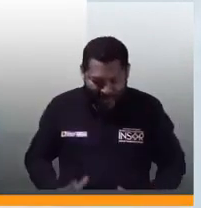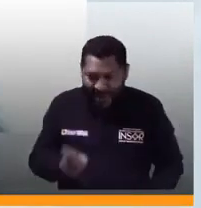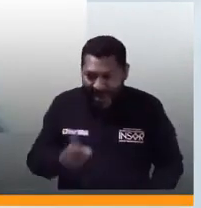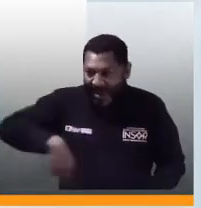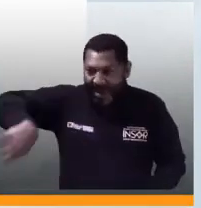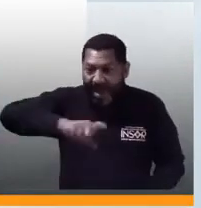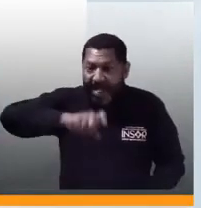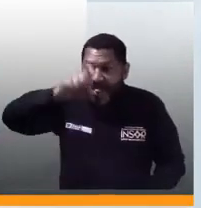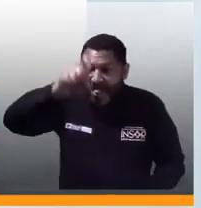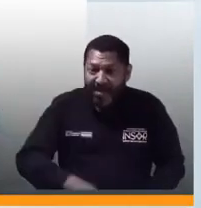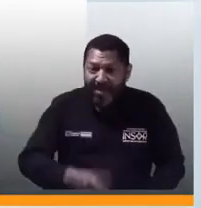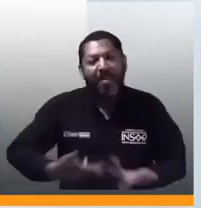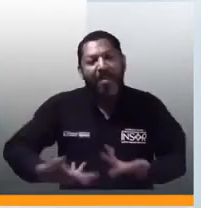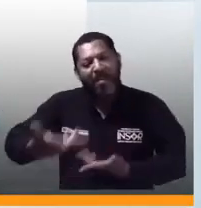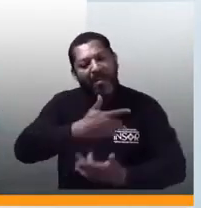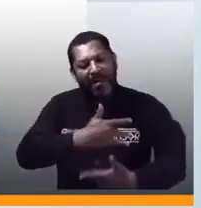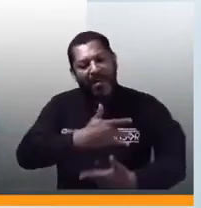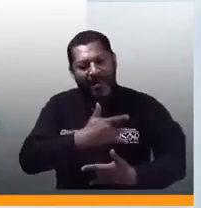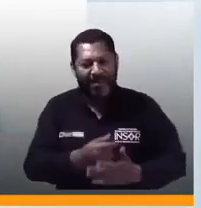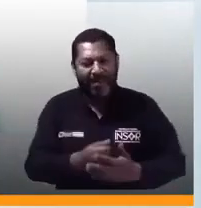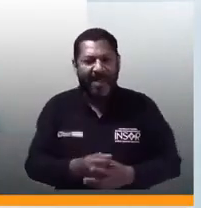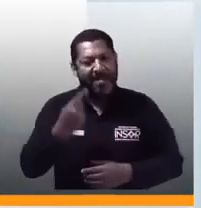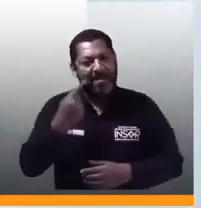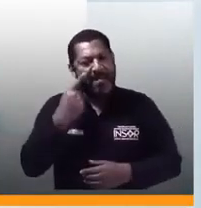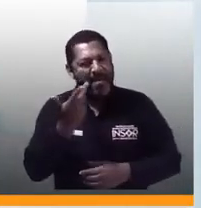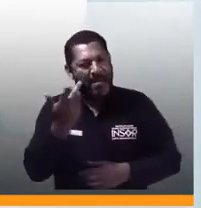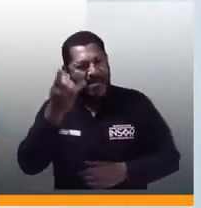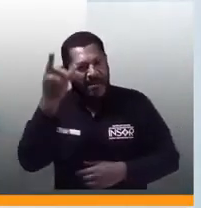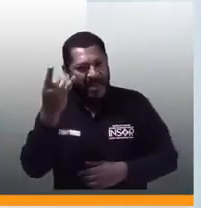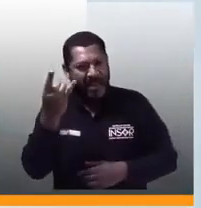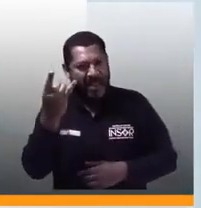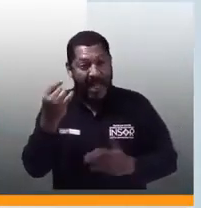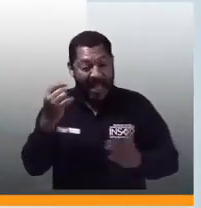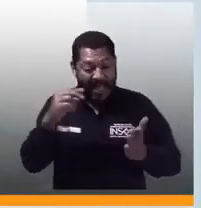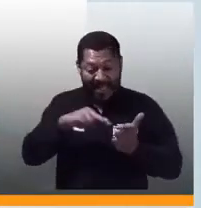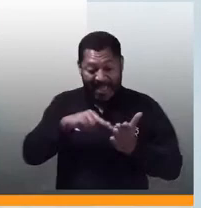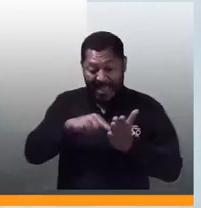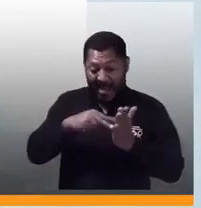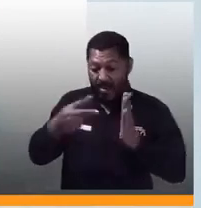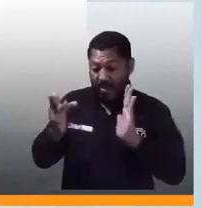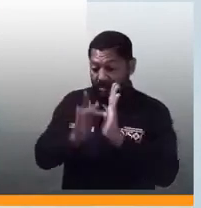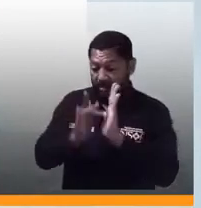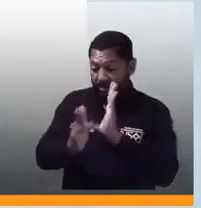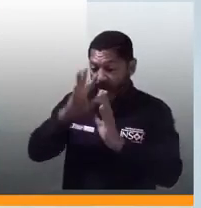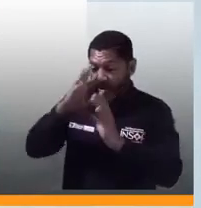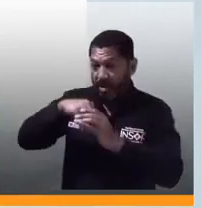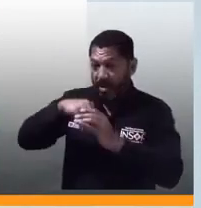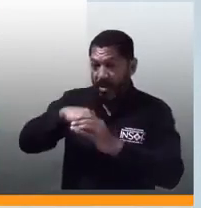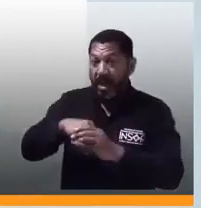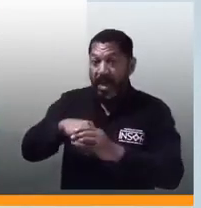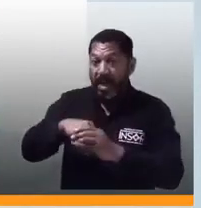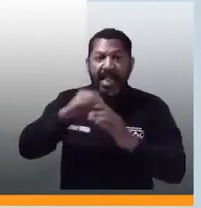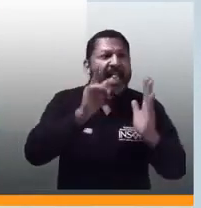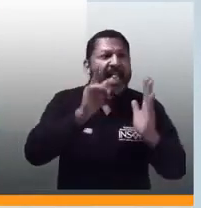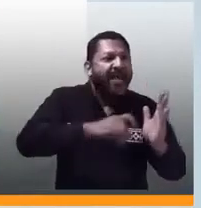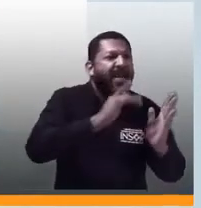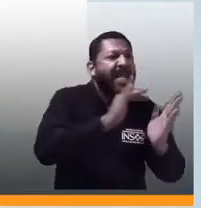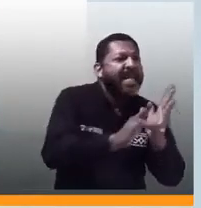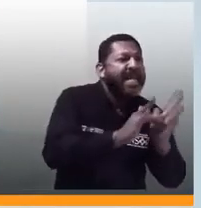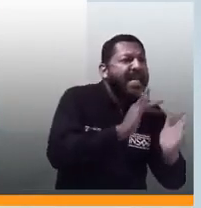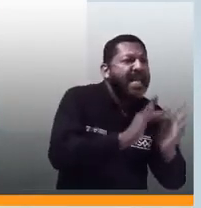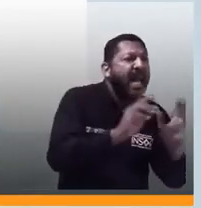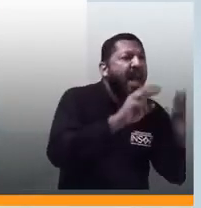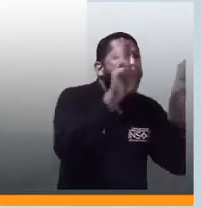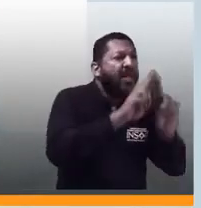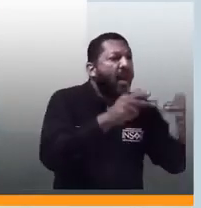Revisar si podemos hacer algunas de las actividades con tecnologías analógicas. No todo se tiene que volver digital porque estamos en la